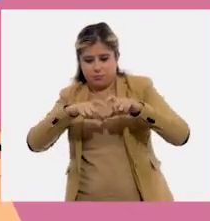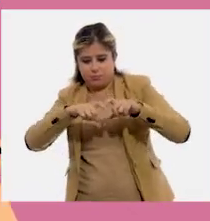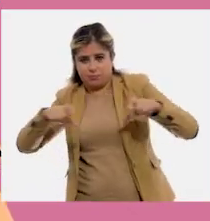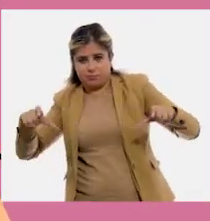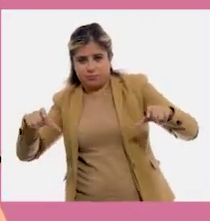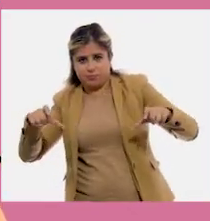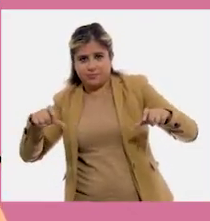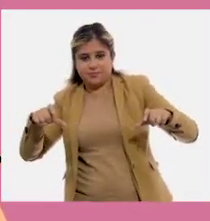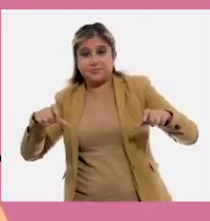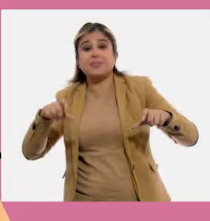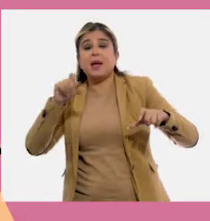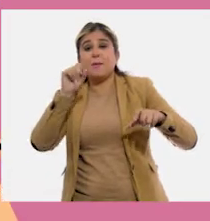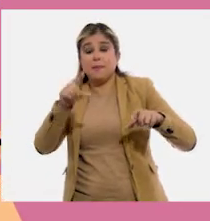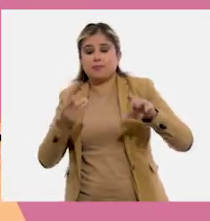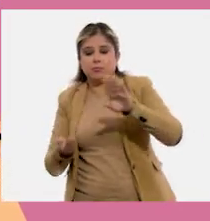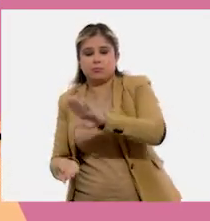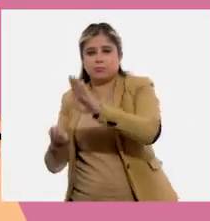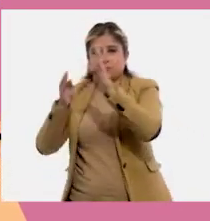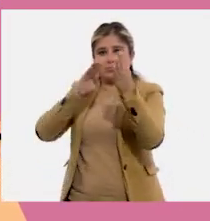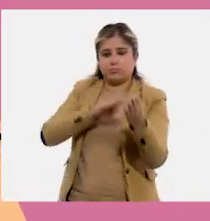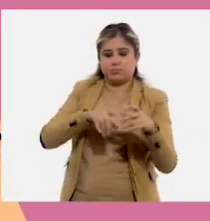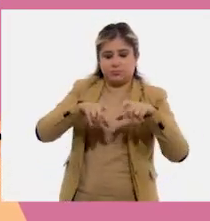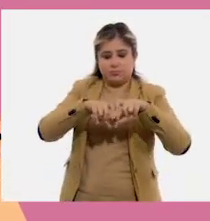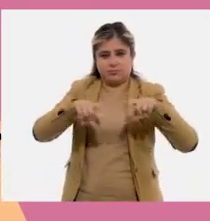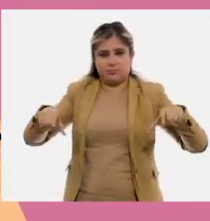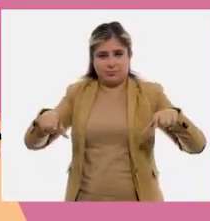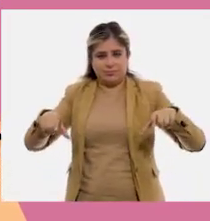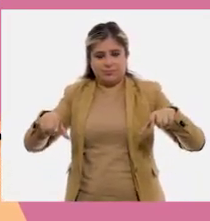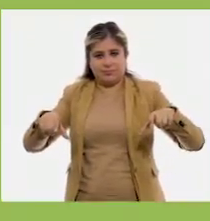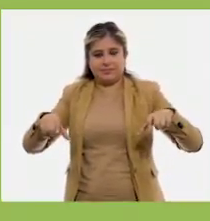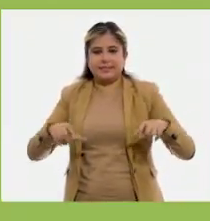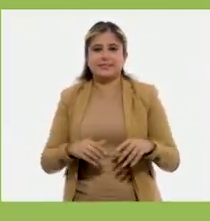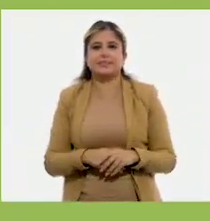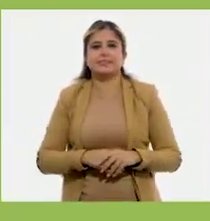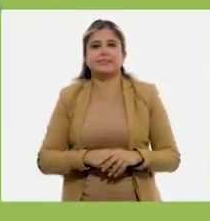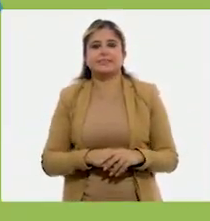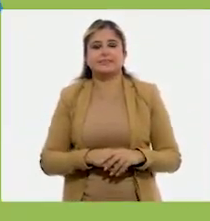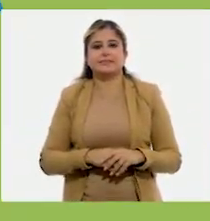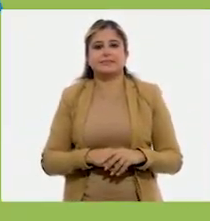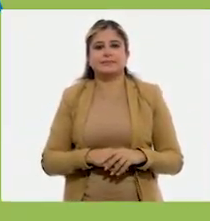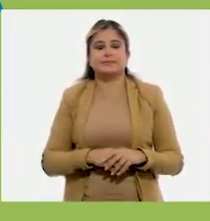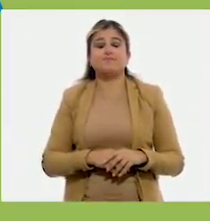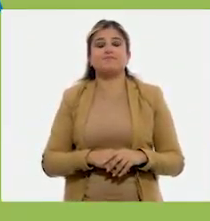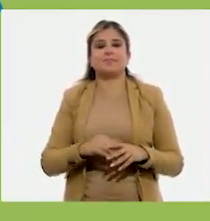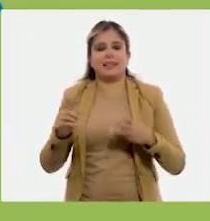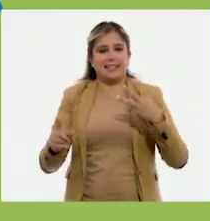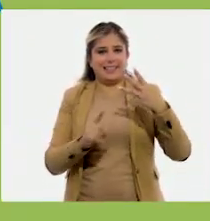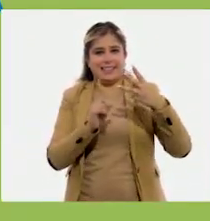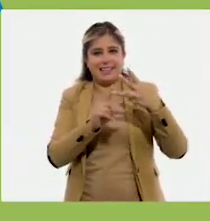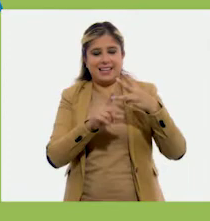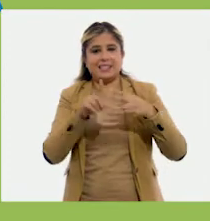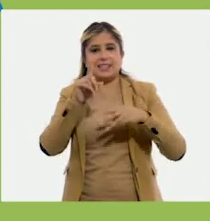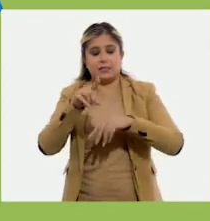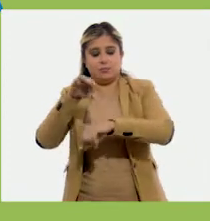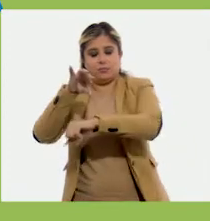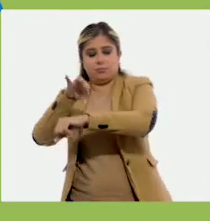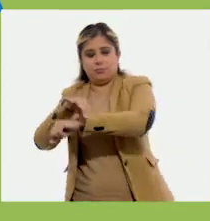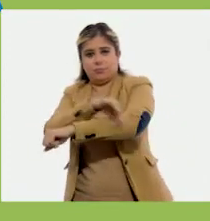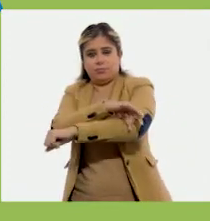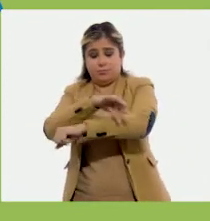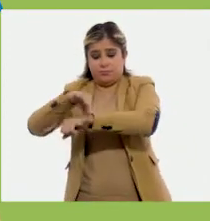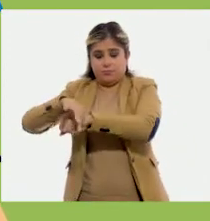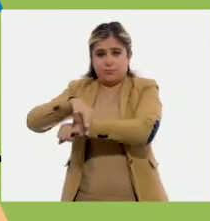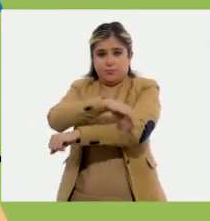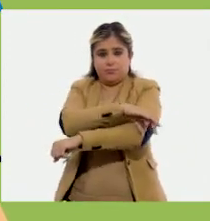arriba. Repite el paso anterior del otro lado de la playera. 3. Traza la línea